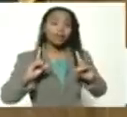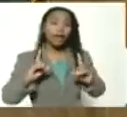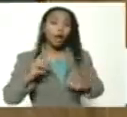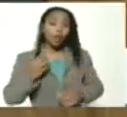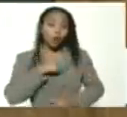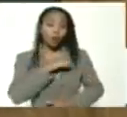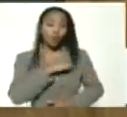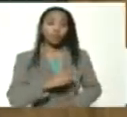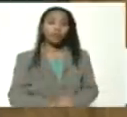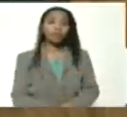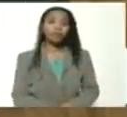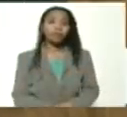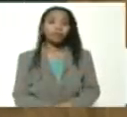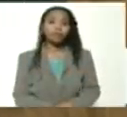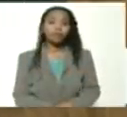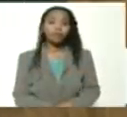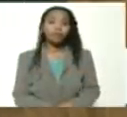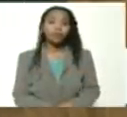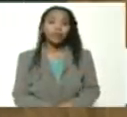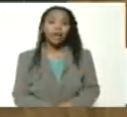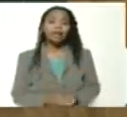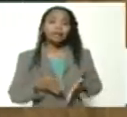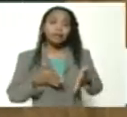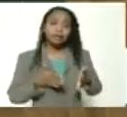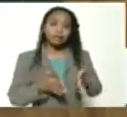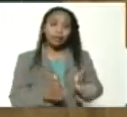nuestra, naciente,